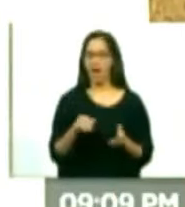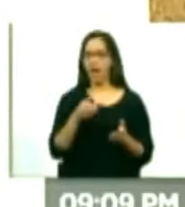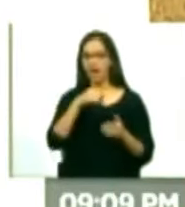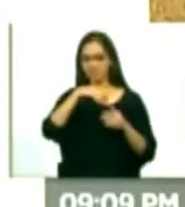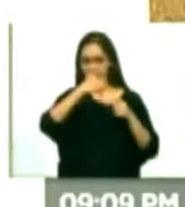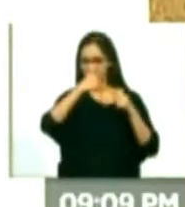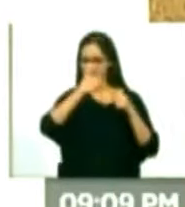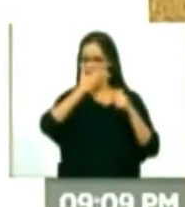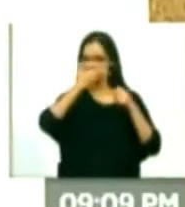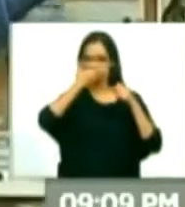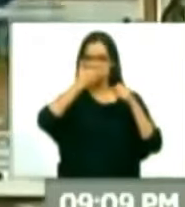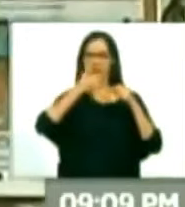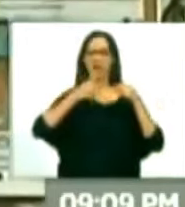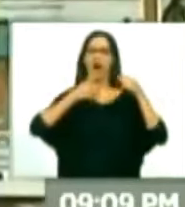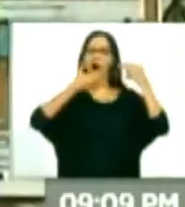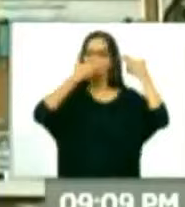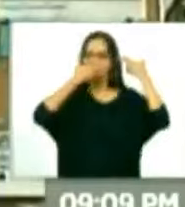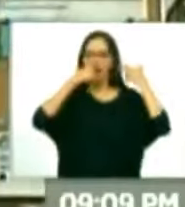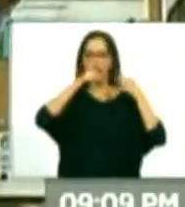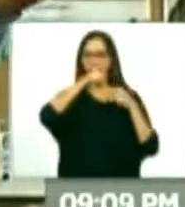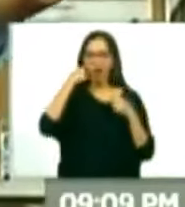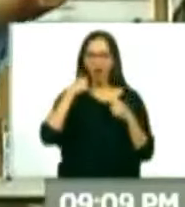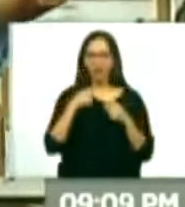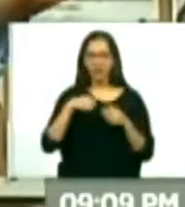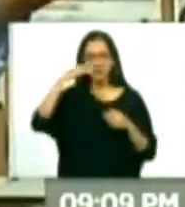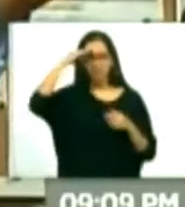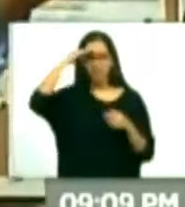uniformada. Estos son los combos de, ¿cómo se llama?